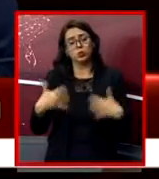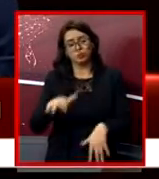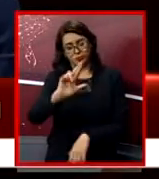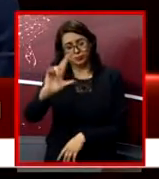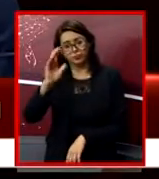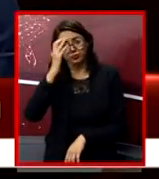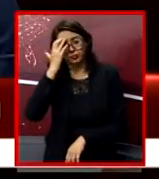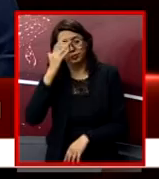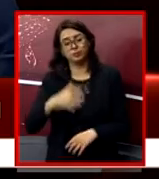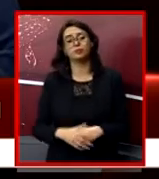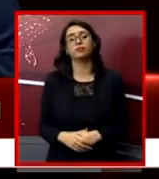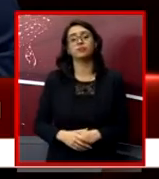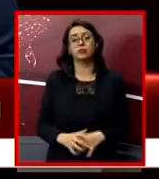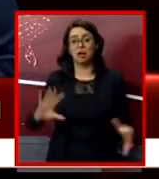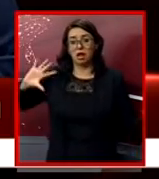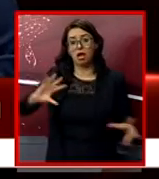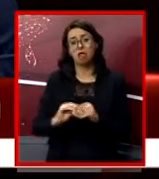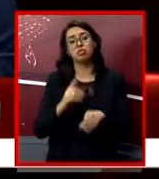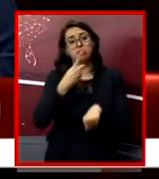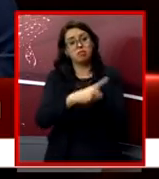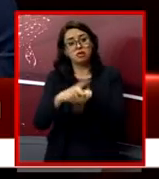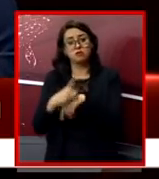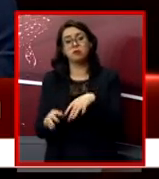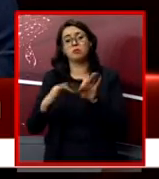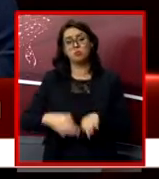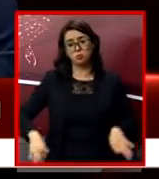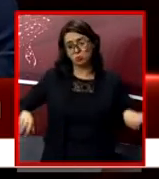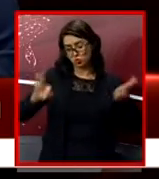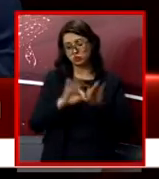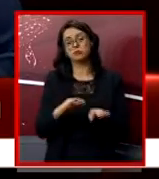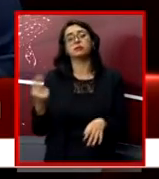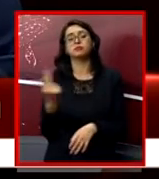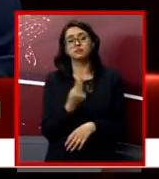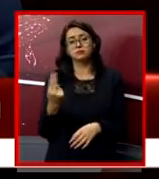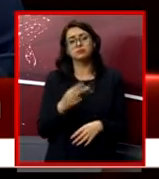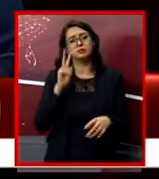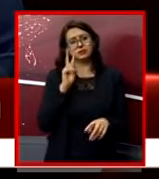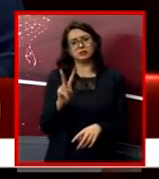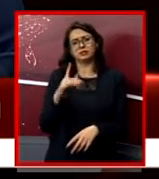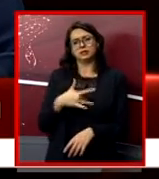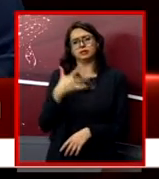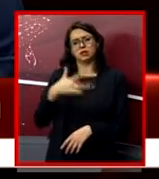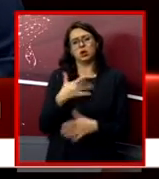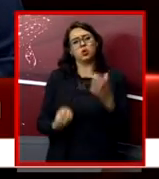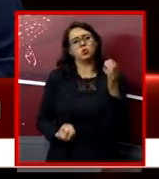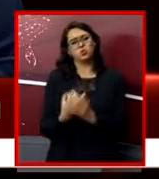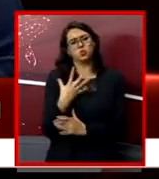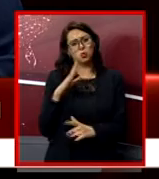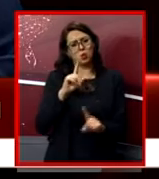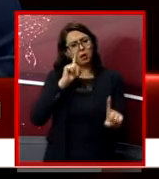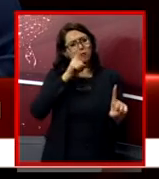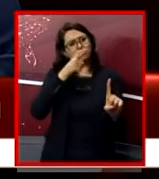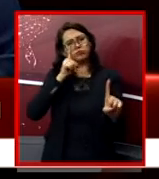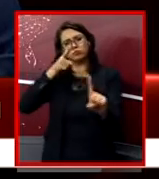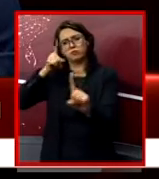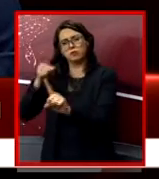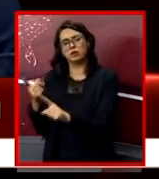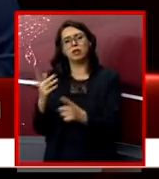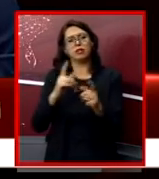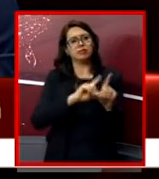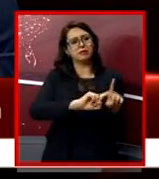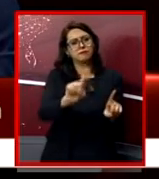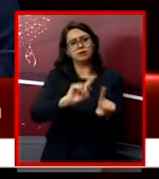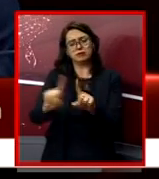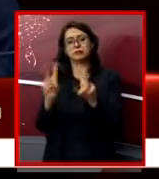A este recuento de los daños es importante mirar desde otro lugar y desde nuevos enfoques todas las aristas de la misma realidad.